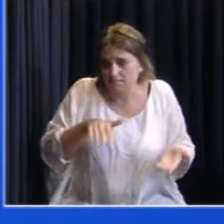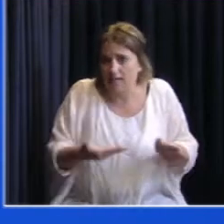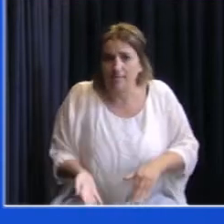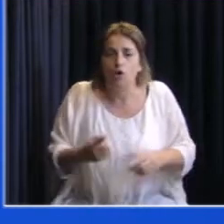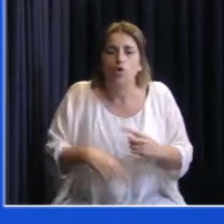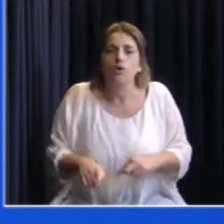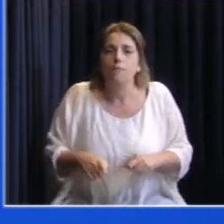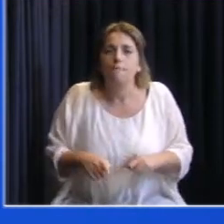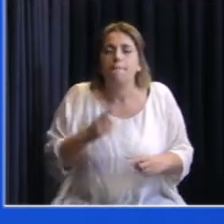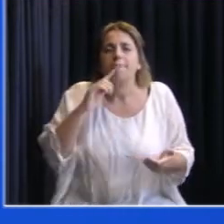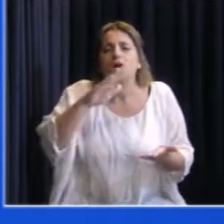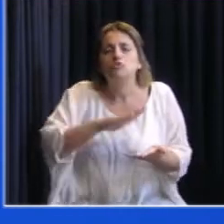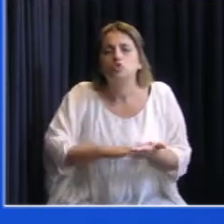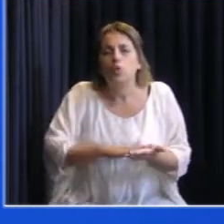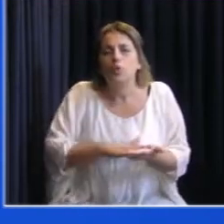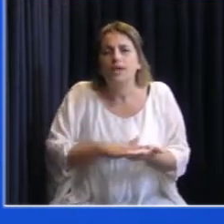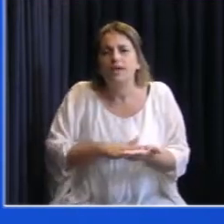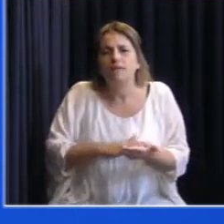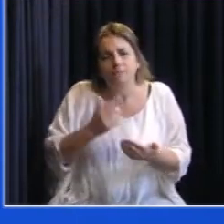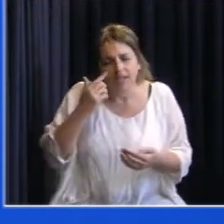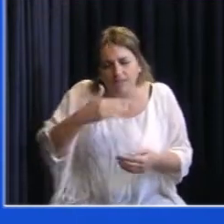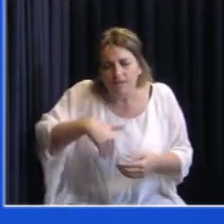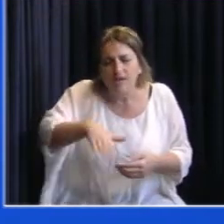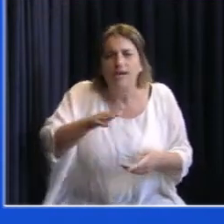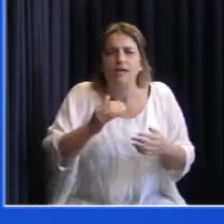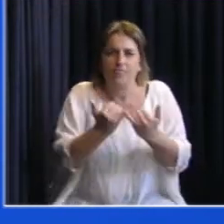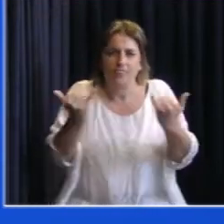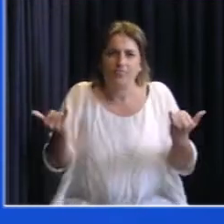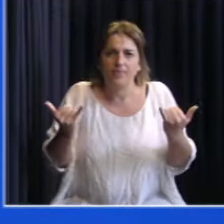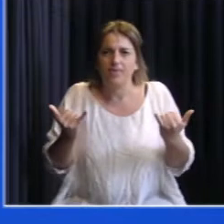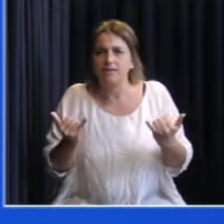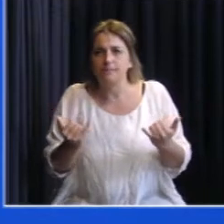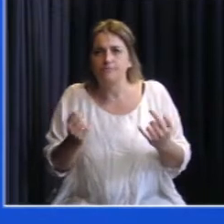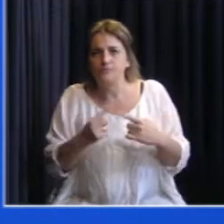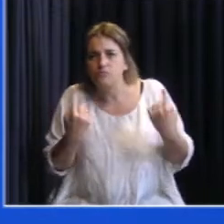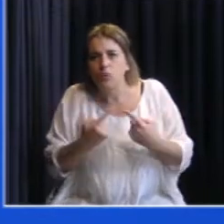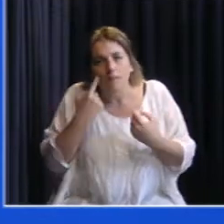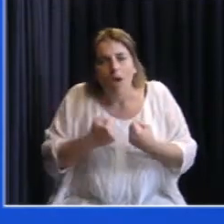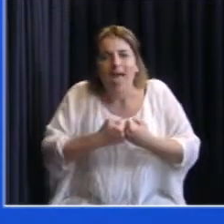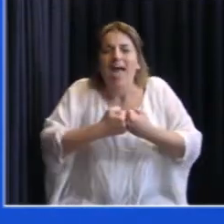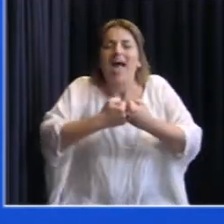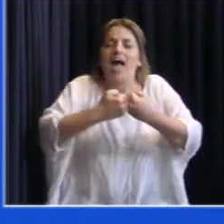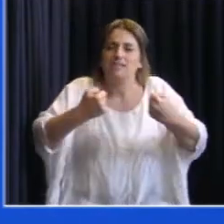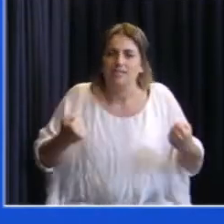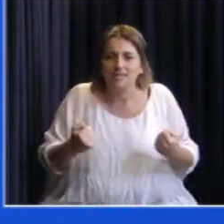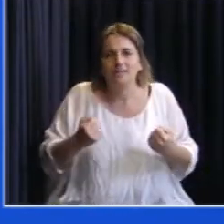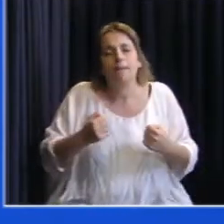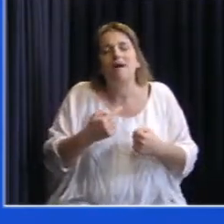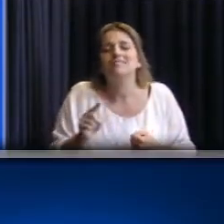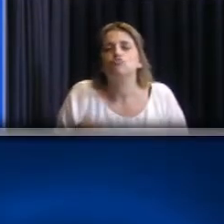con respecto a las a los próximos días vamos a extender la suspensión de